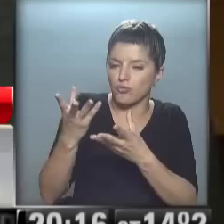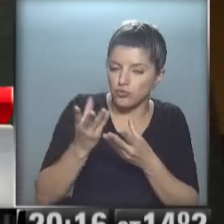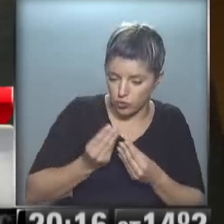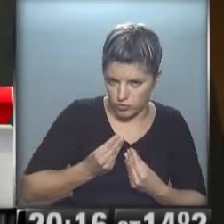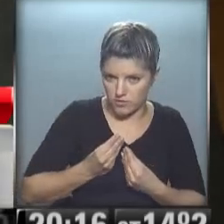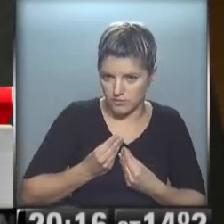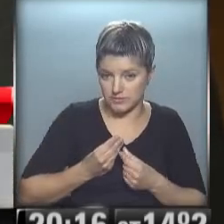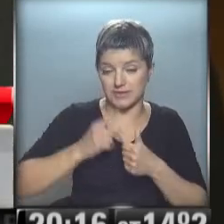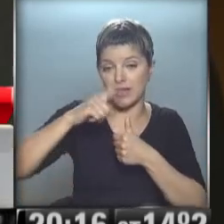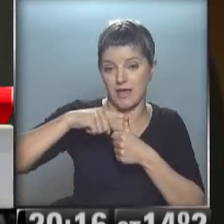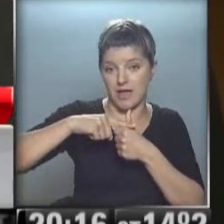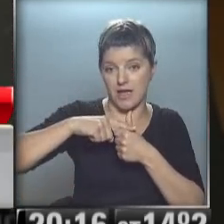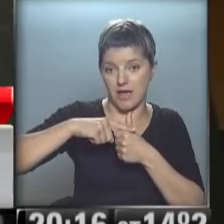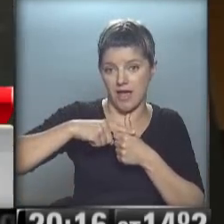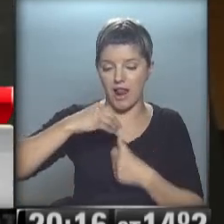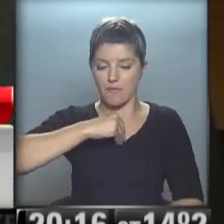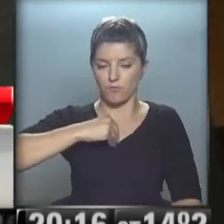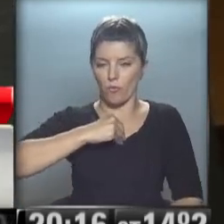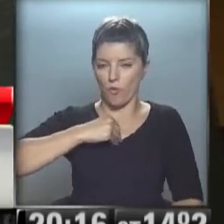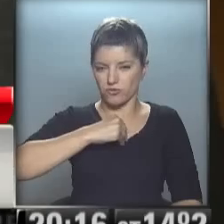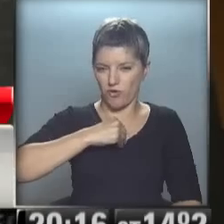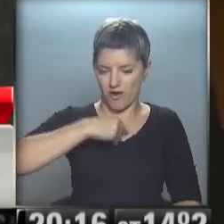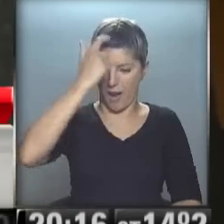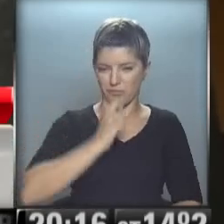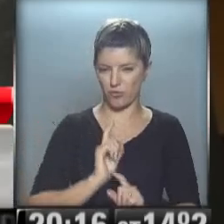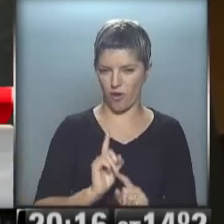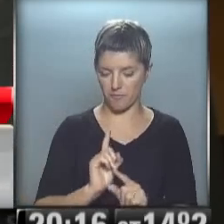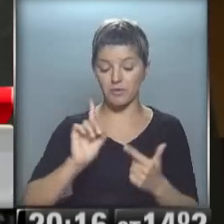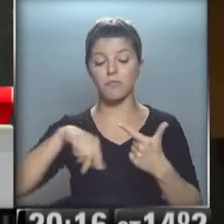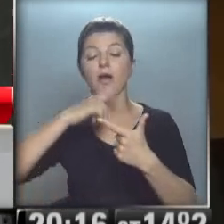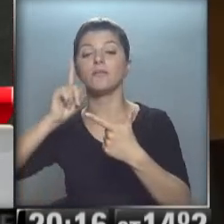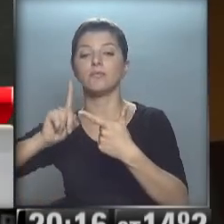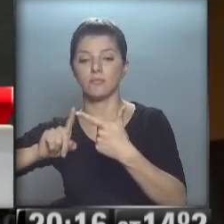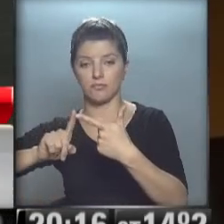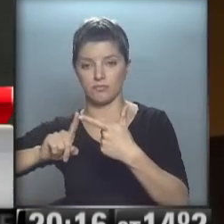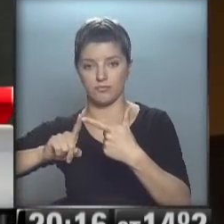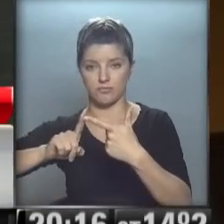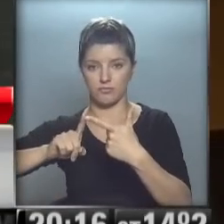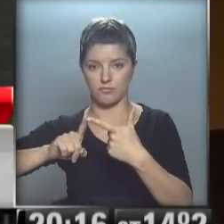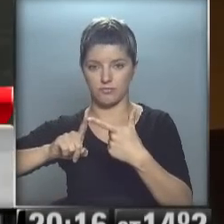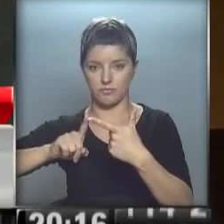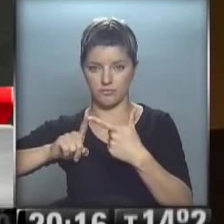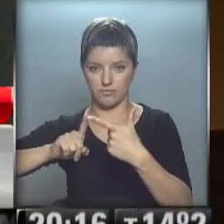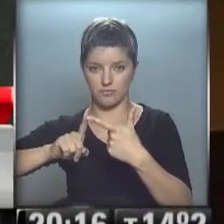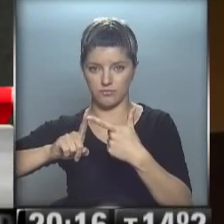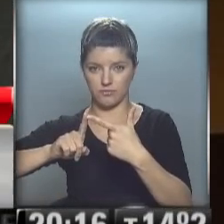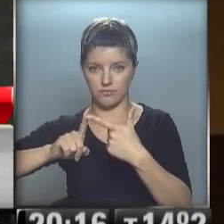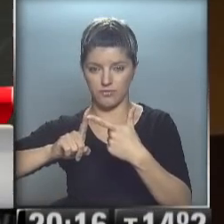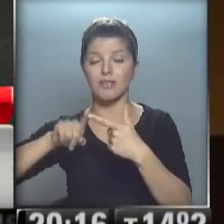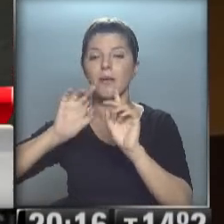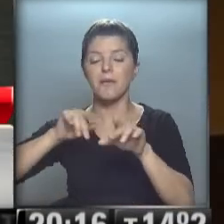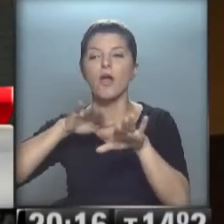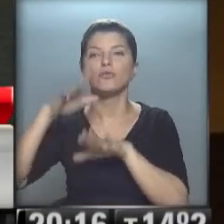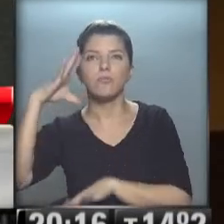tanto al equilibrio emocional del individuo como a su